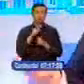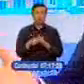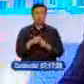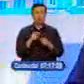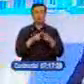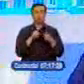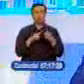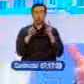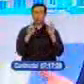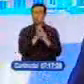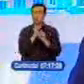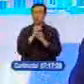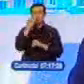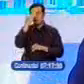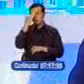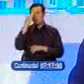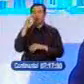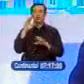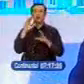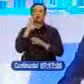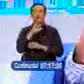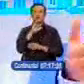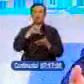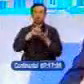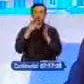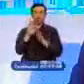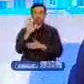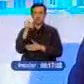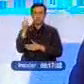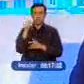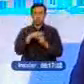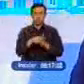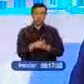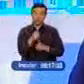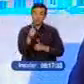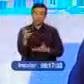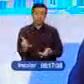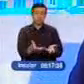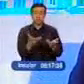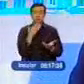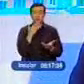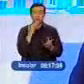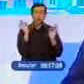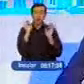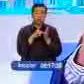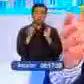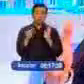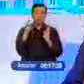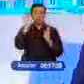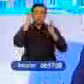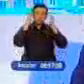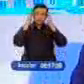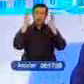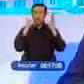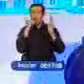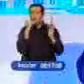otras instituciones. Sé que la Corporación Participación Ciudadana va a hacer su propio conteo rápido. Que no exista voto electrónico por las preocupaciones que